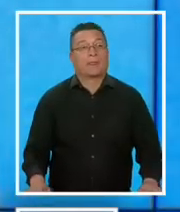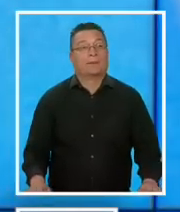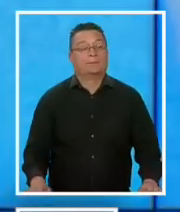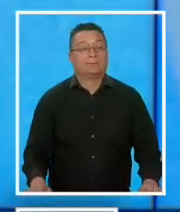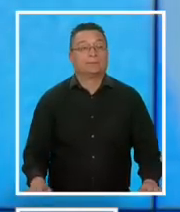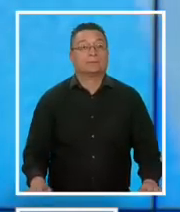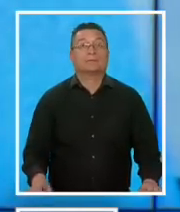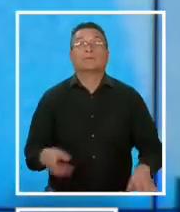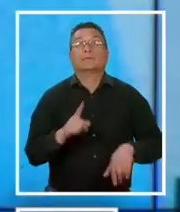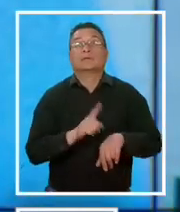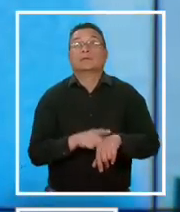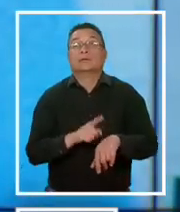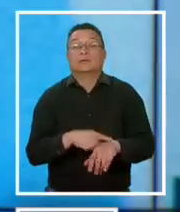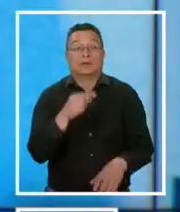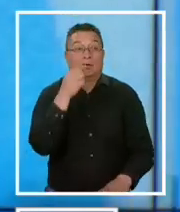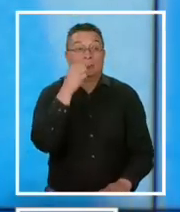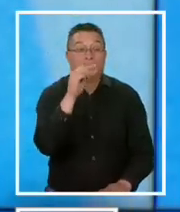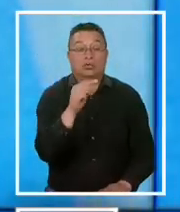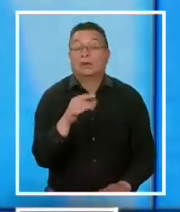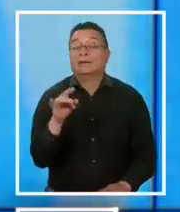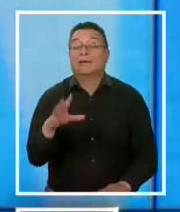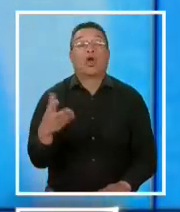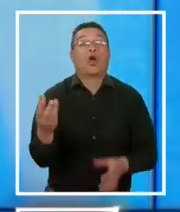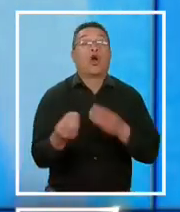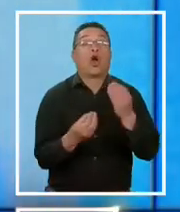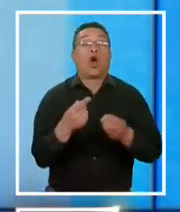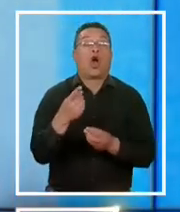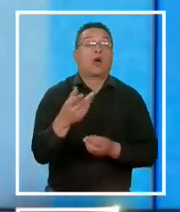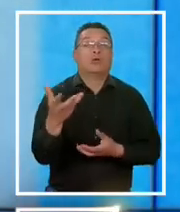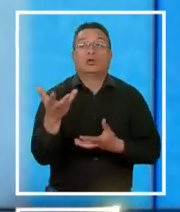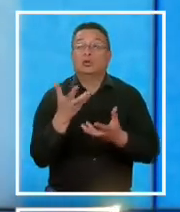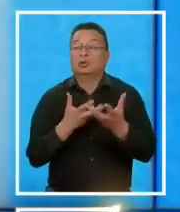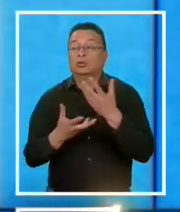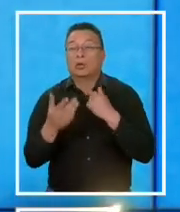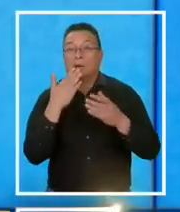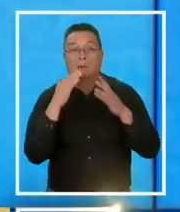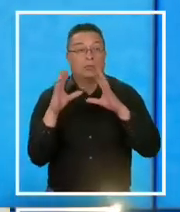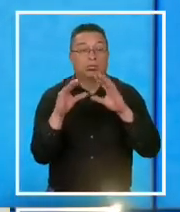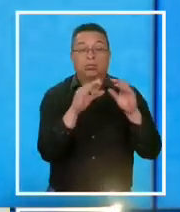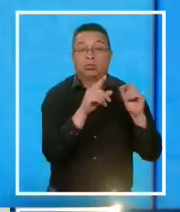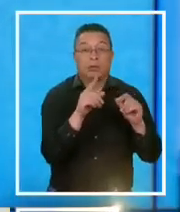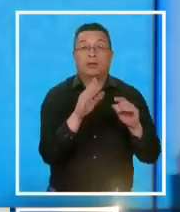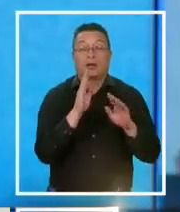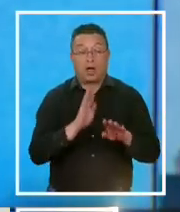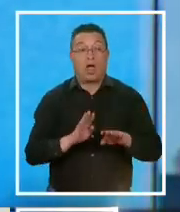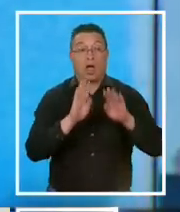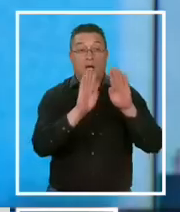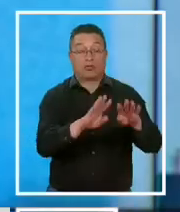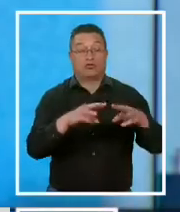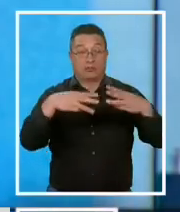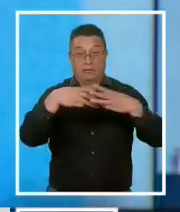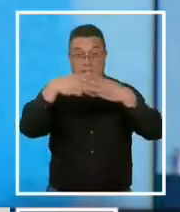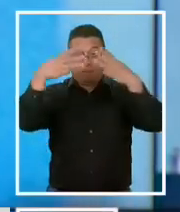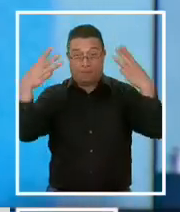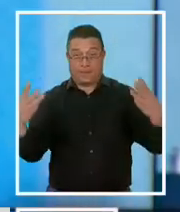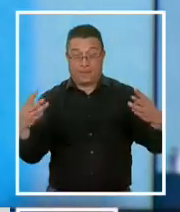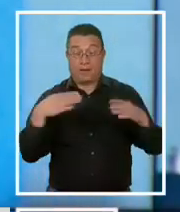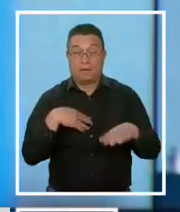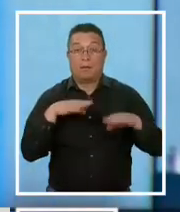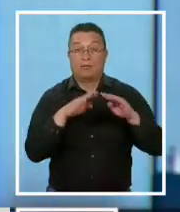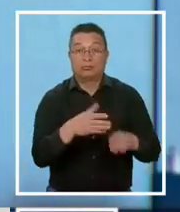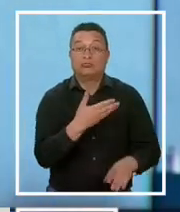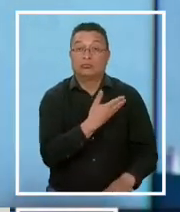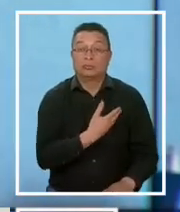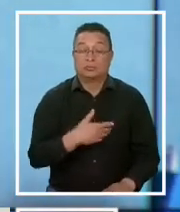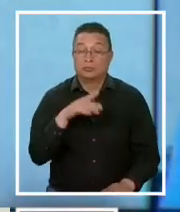no nos queda tanto tiempo me gustaría saber cómo recibieron ustedes ese discurso hay un apoyo a la concertación del presidente sobre